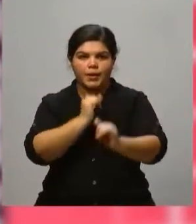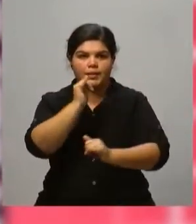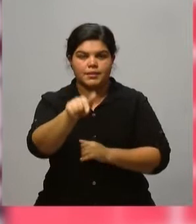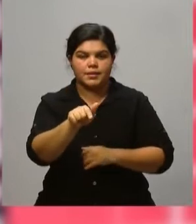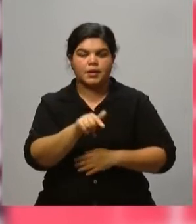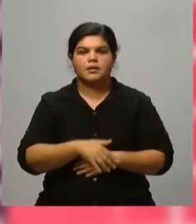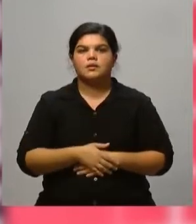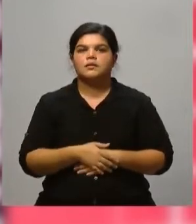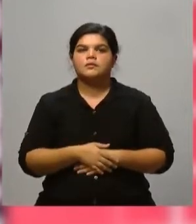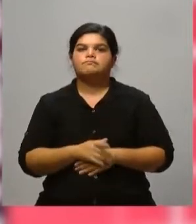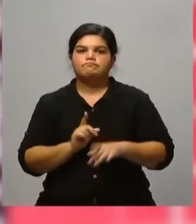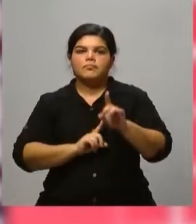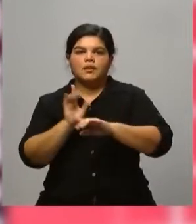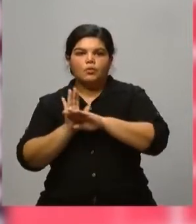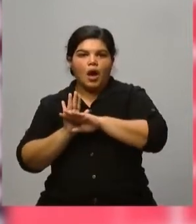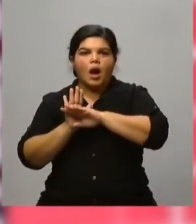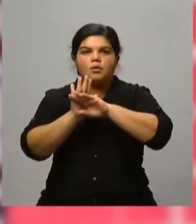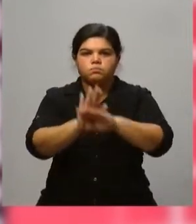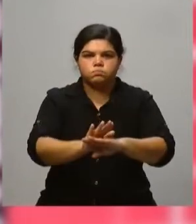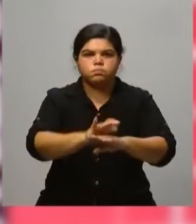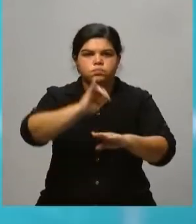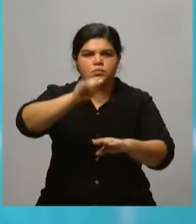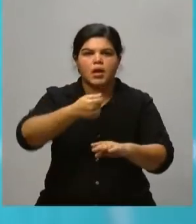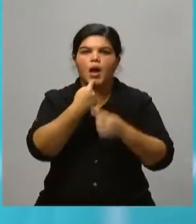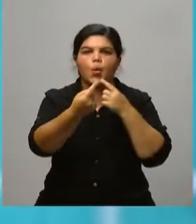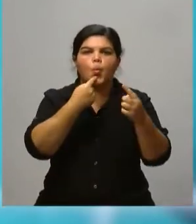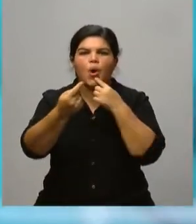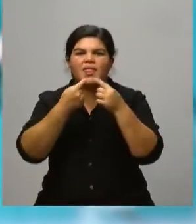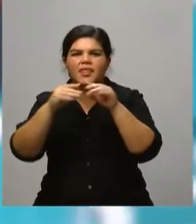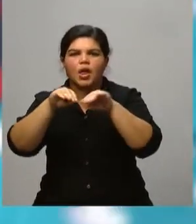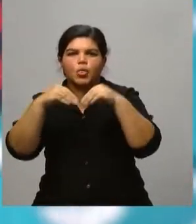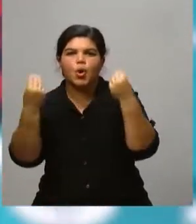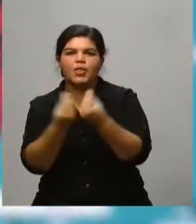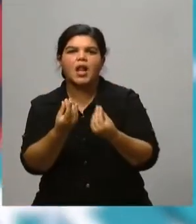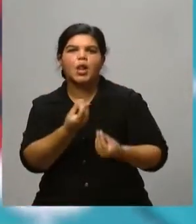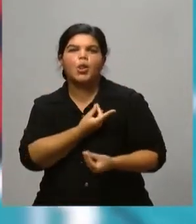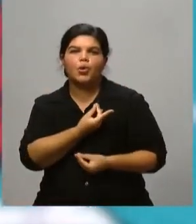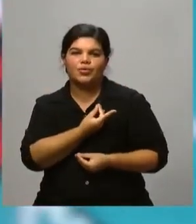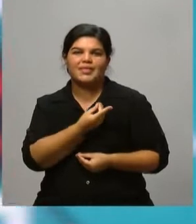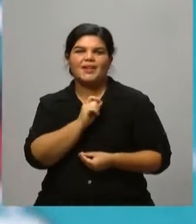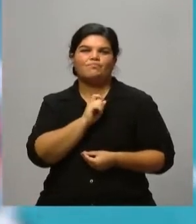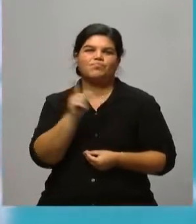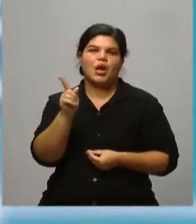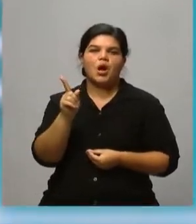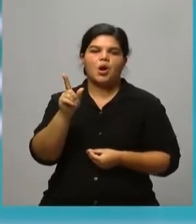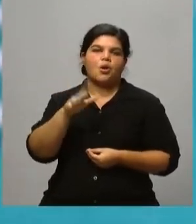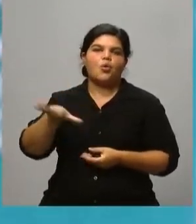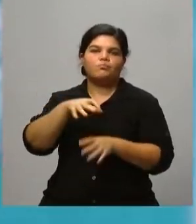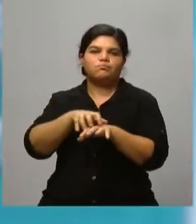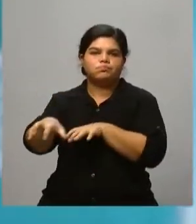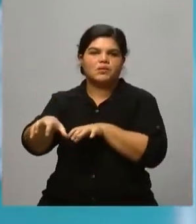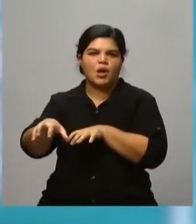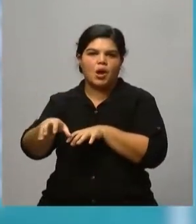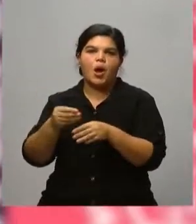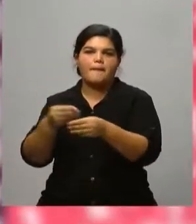saben que si esto no se concretaba, podía llegar a un default, y eso creo que nadie lo quiere. Pero